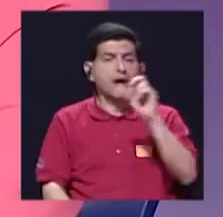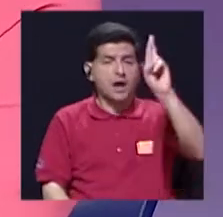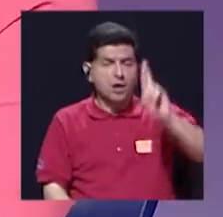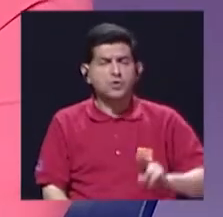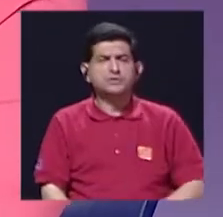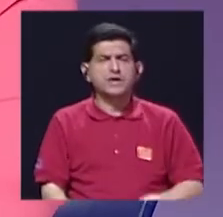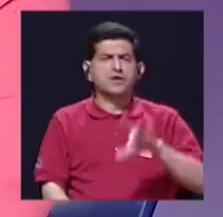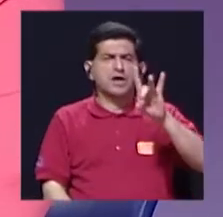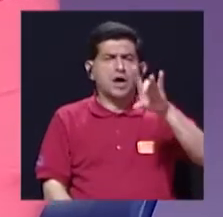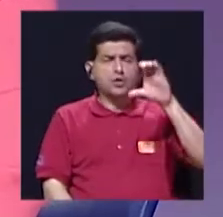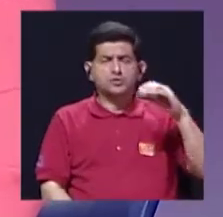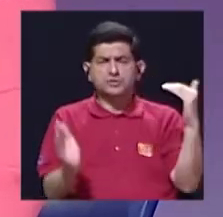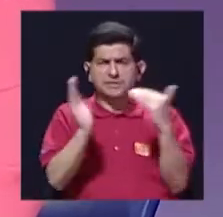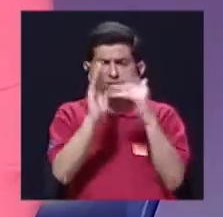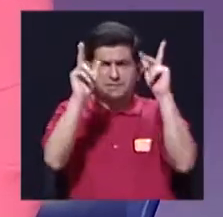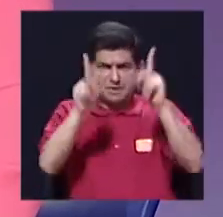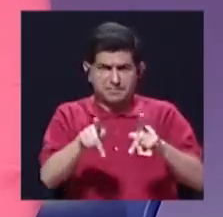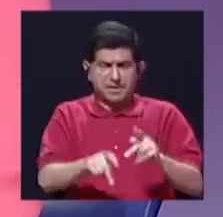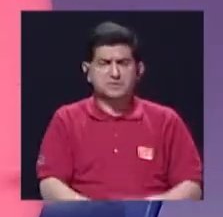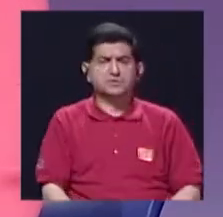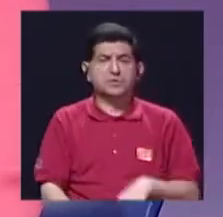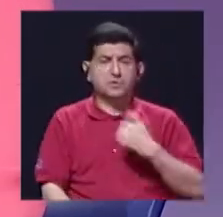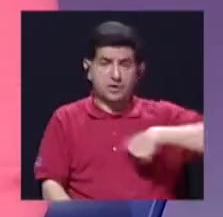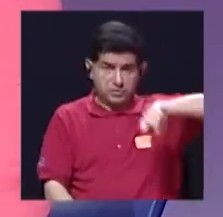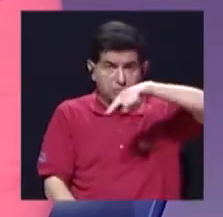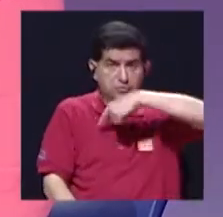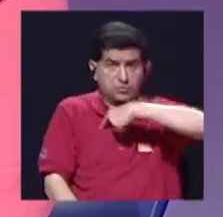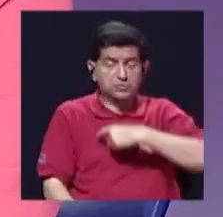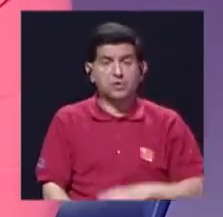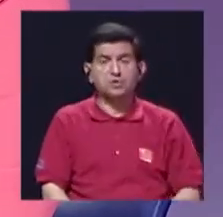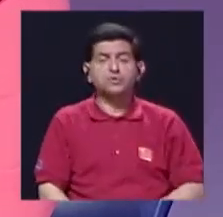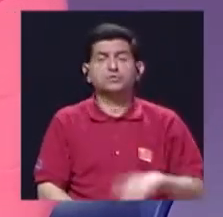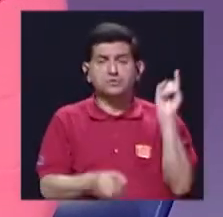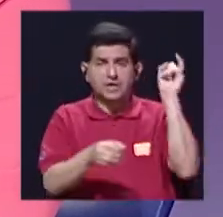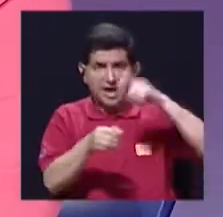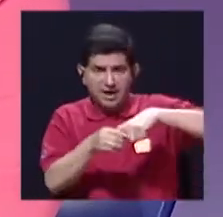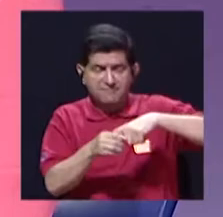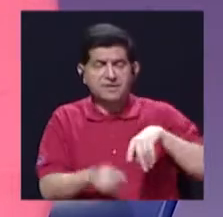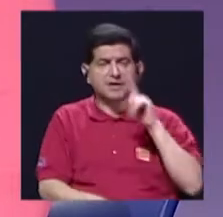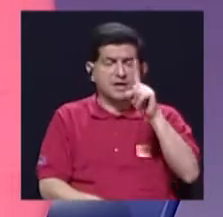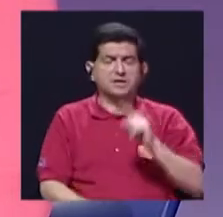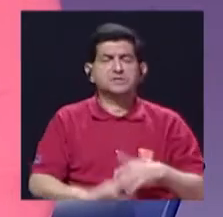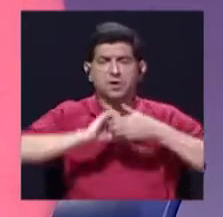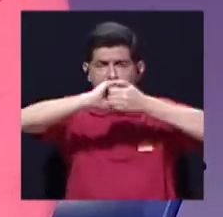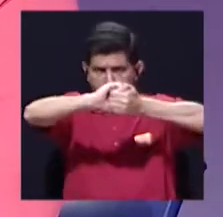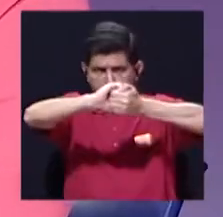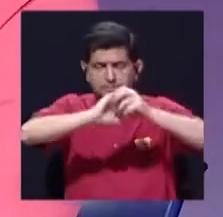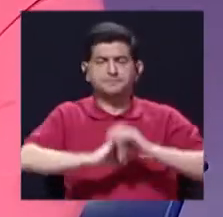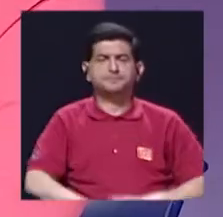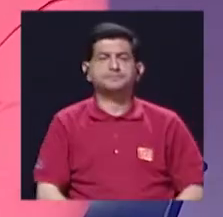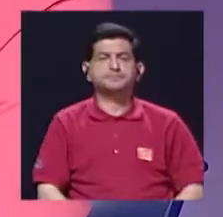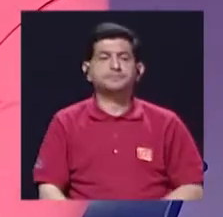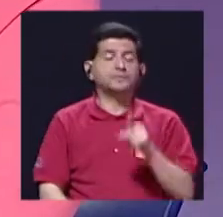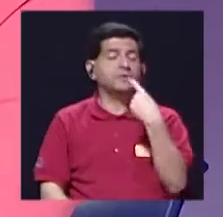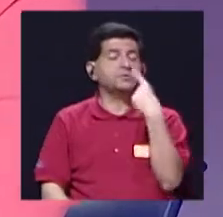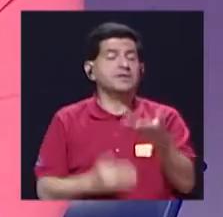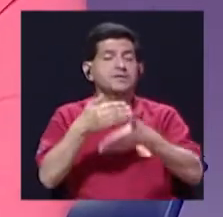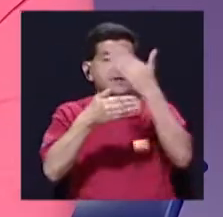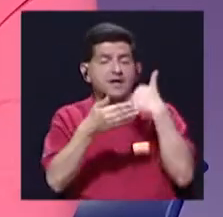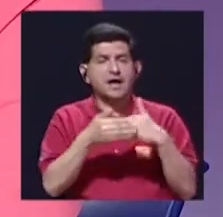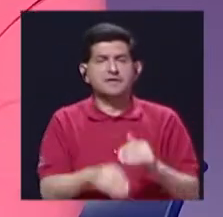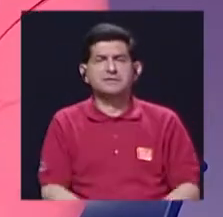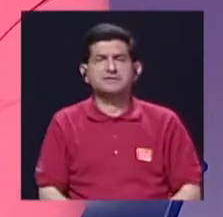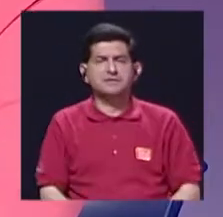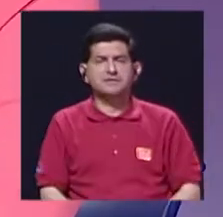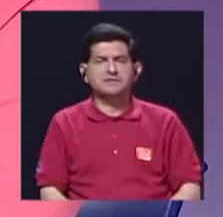hay alrededor de 800,000 personas que están o estamos afiliadas a alguna cooperativa, ¿verdad? Y ustedes mencionan que alrededor